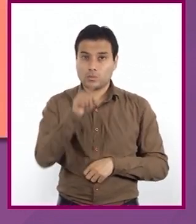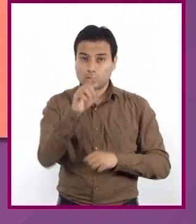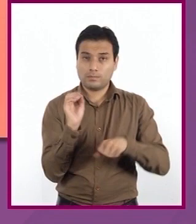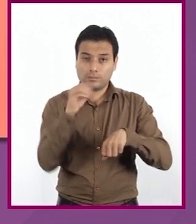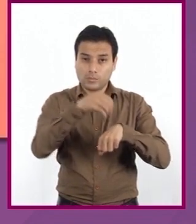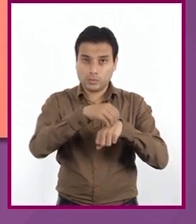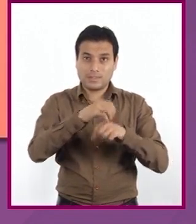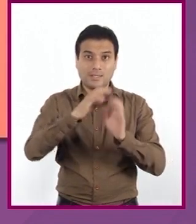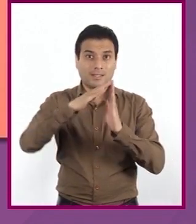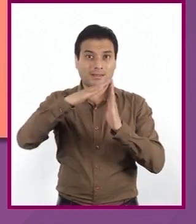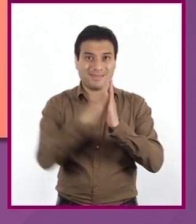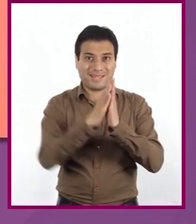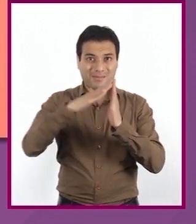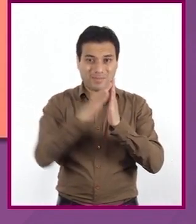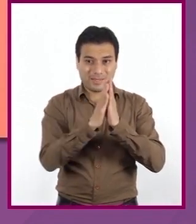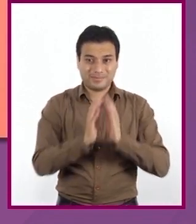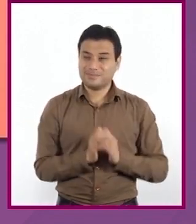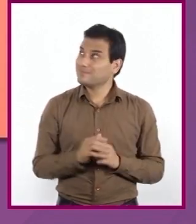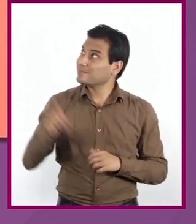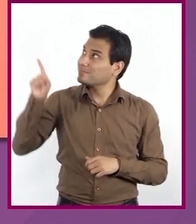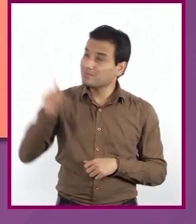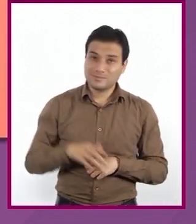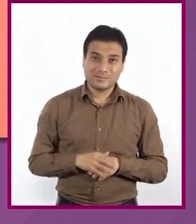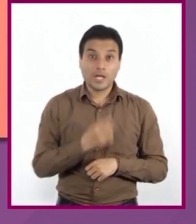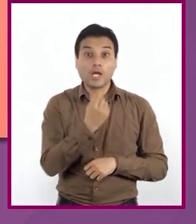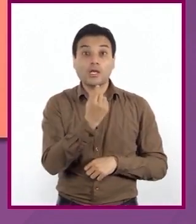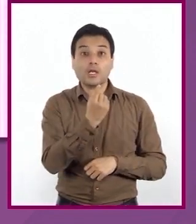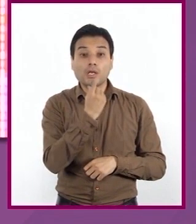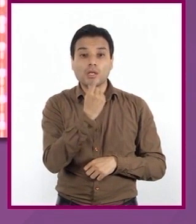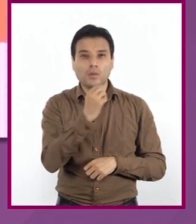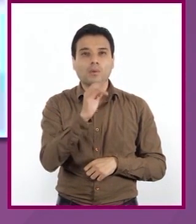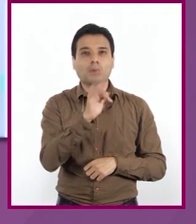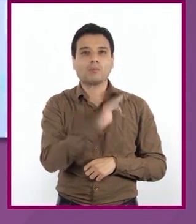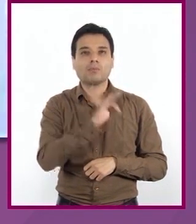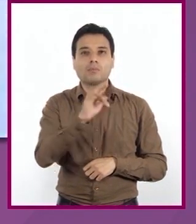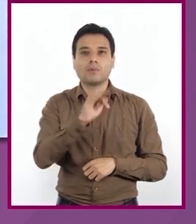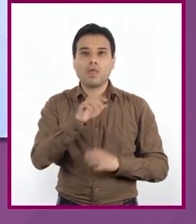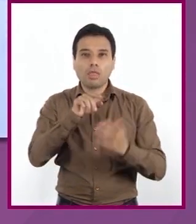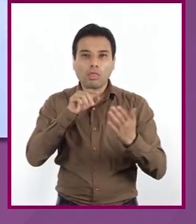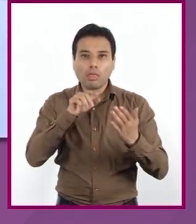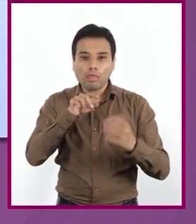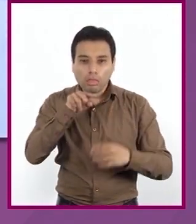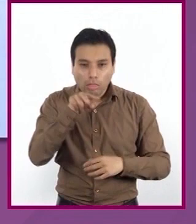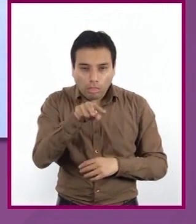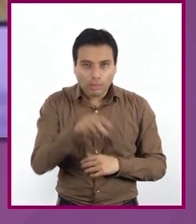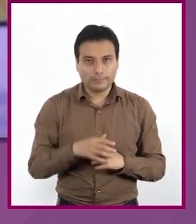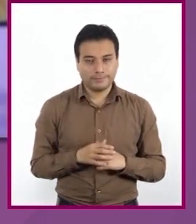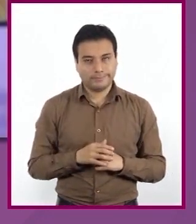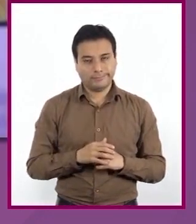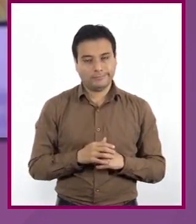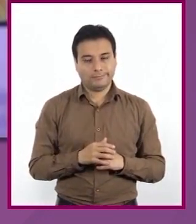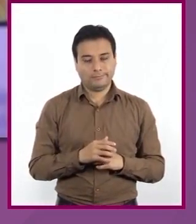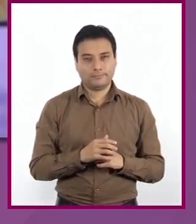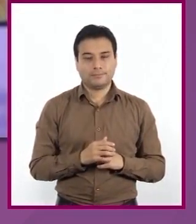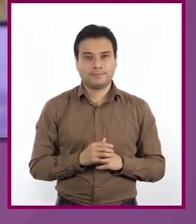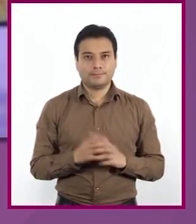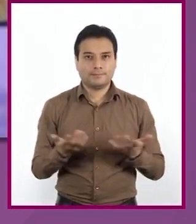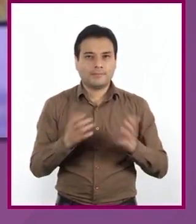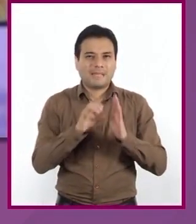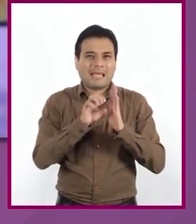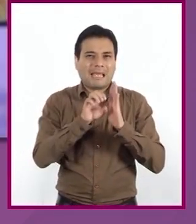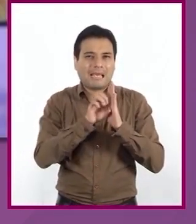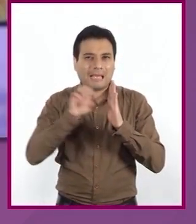los contactos eléctricos cuando haya niños pequeños en casa. ¿qué debemos hacer en caso de